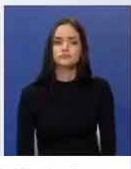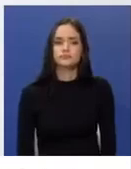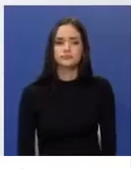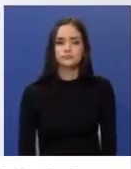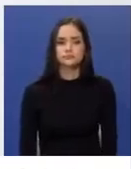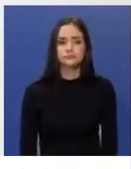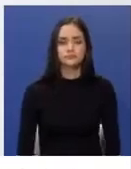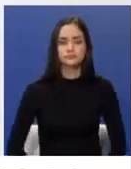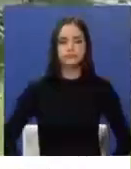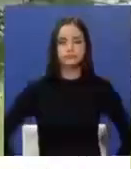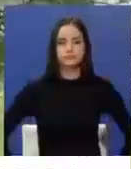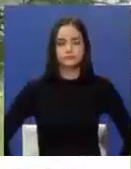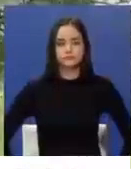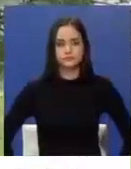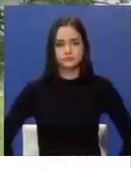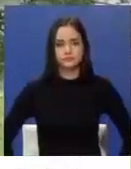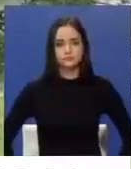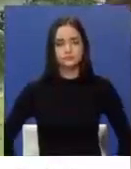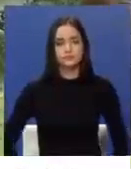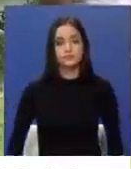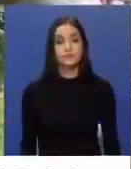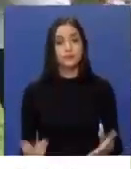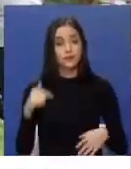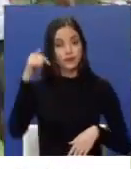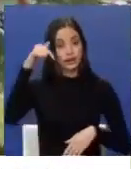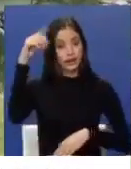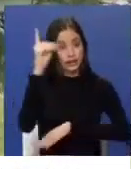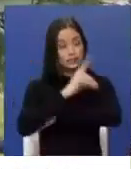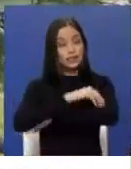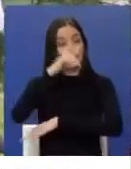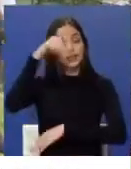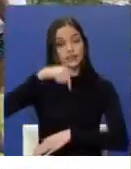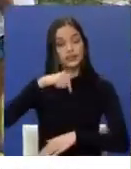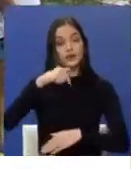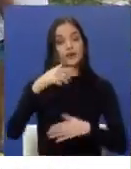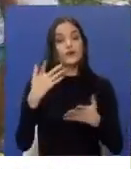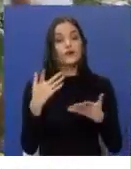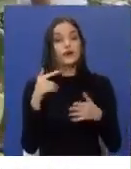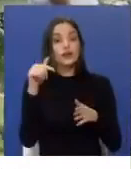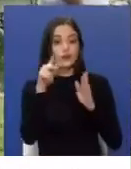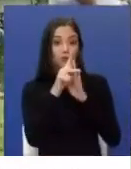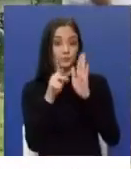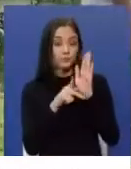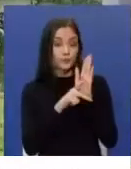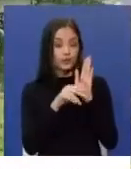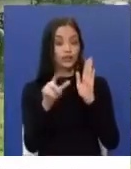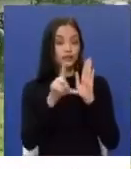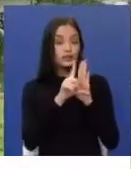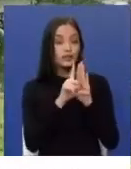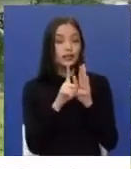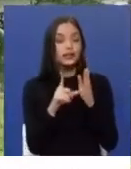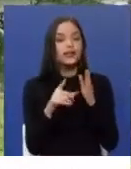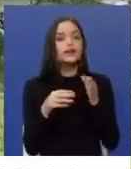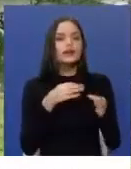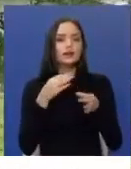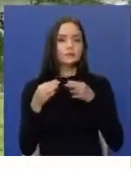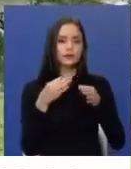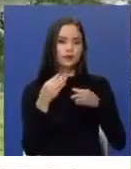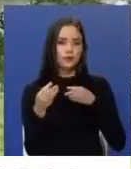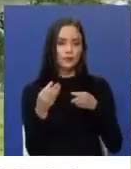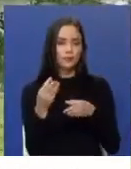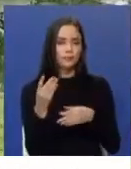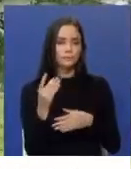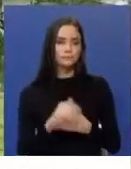dieran en este lago. Sin embargo, en el día de hoy, la proponente de este proyecto de ley, Petita Ayarza, diputada del PRD,